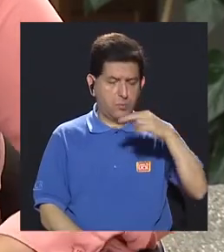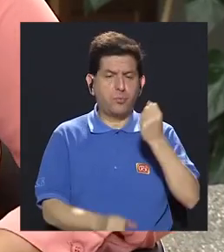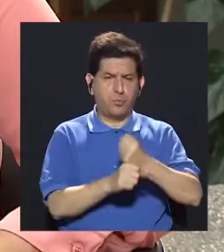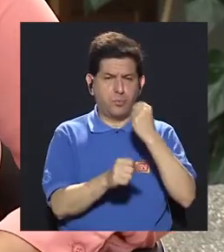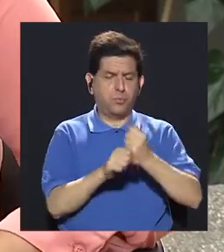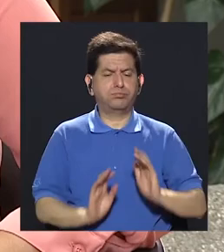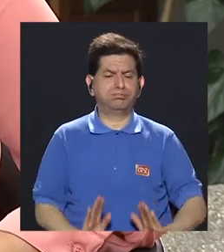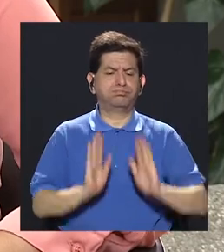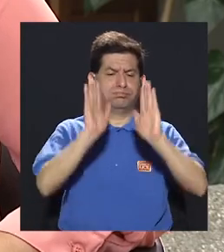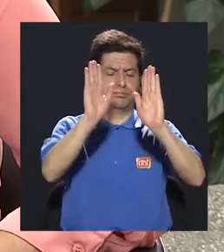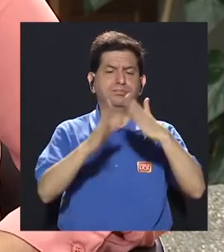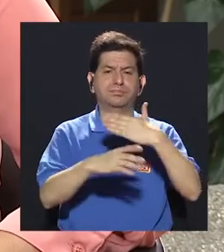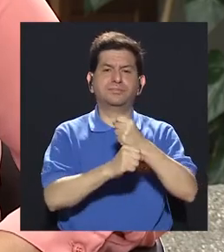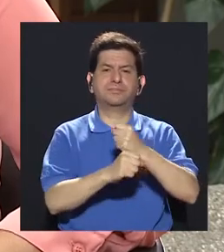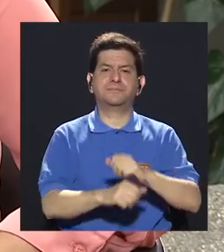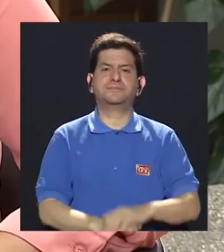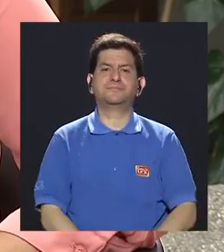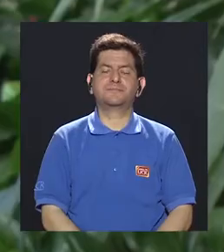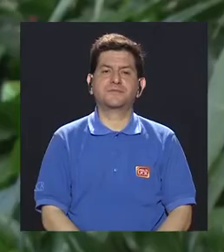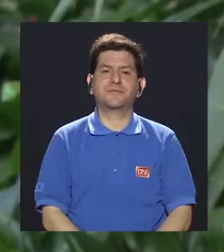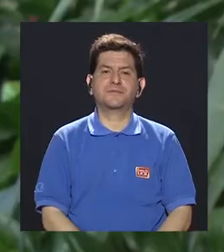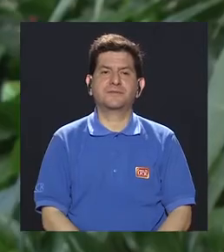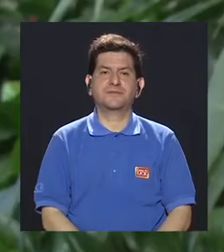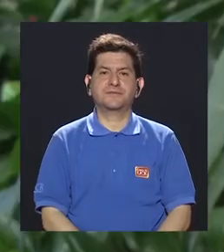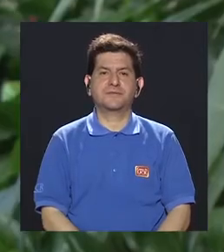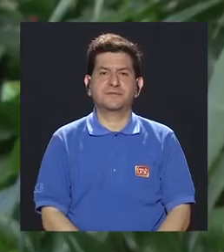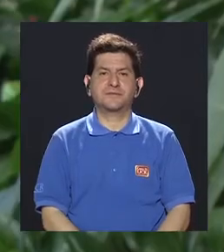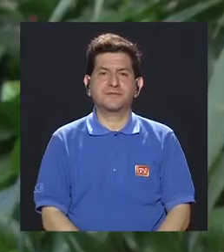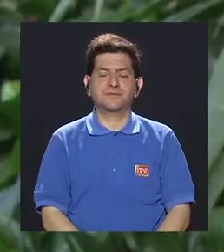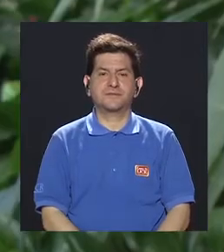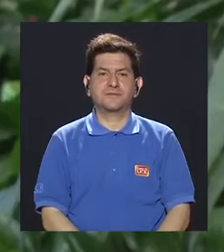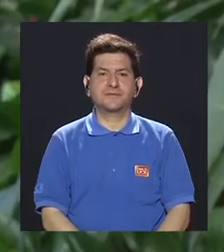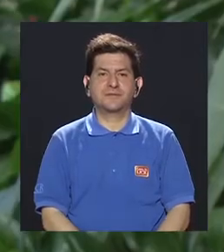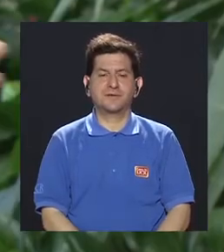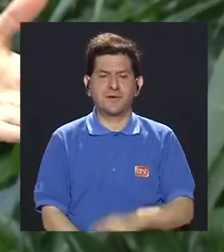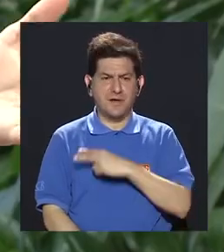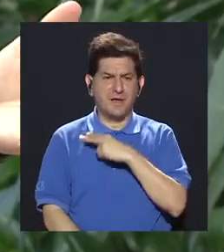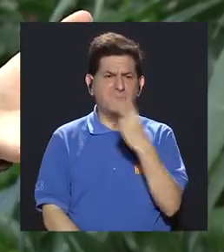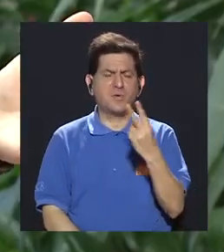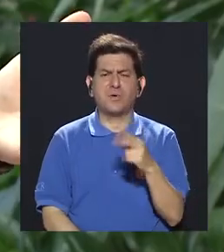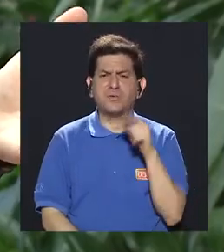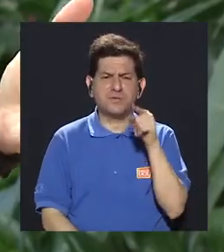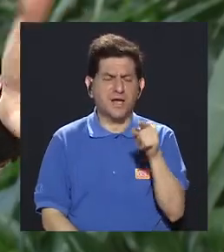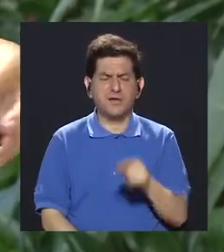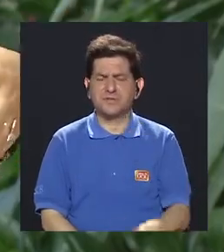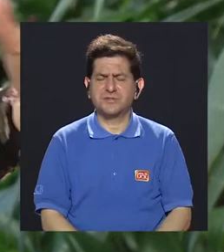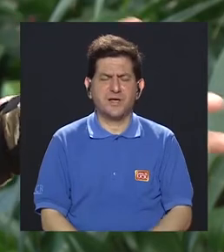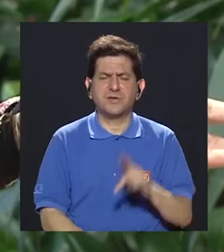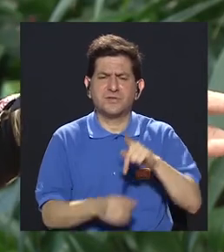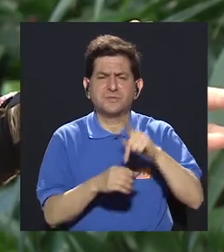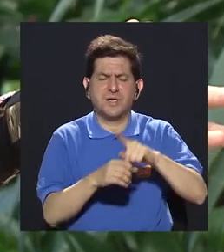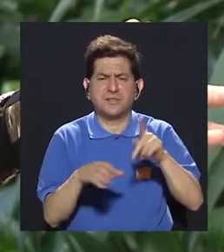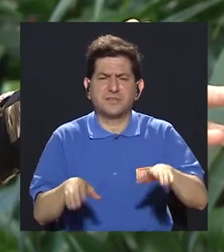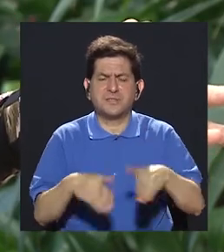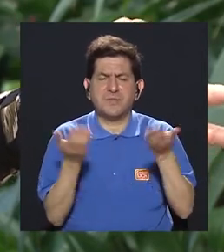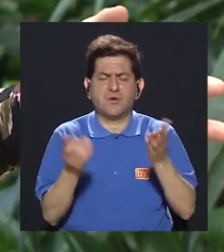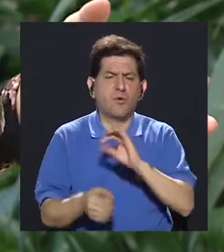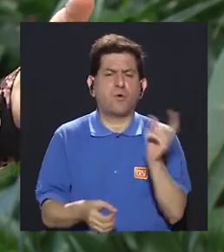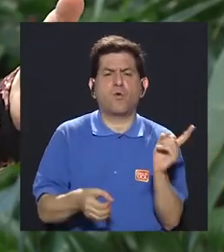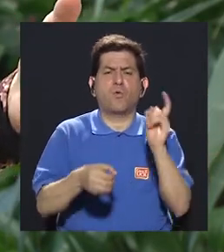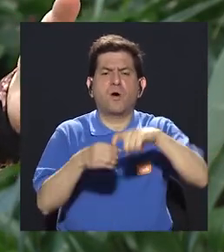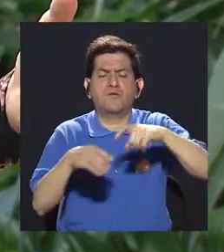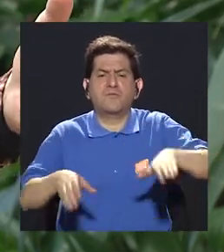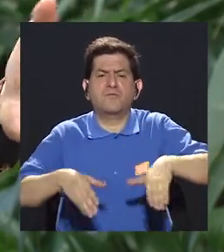reconocer ese trabajo tan excelente que hacen. Ajá. ¿Qué más, digamos, que cómo son los voluntarios? ¿Cómo me hago voluntaria? ¿Verdad?